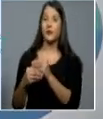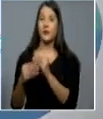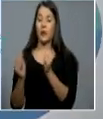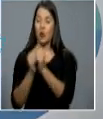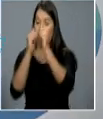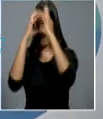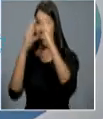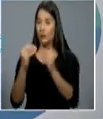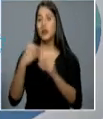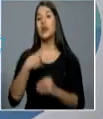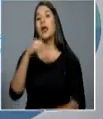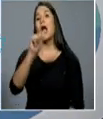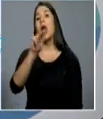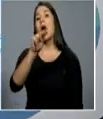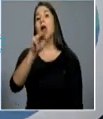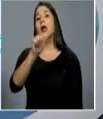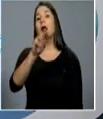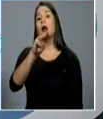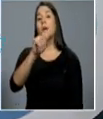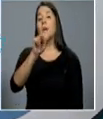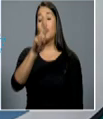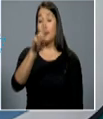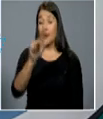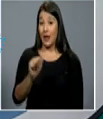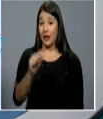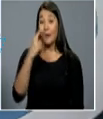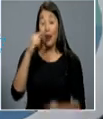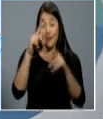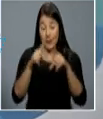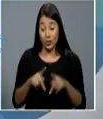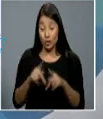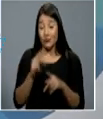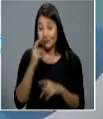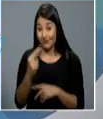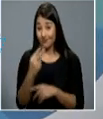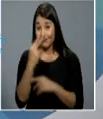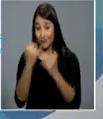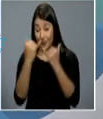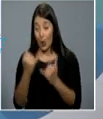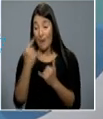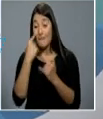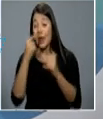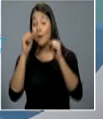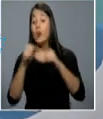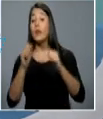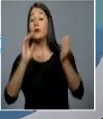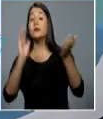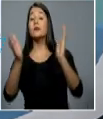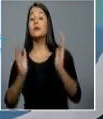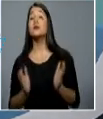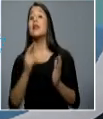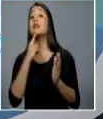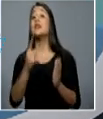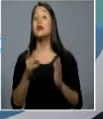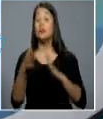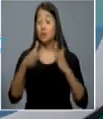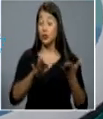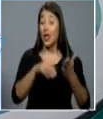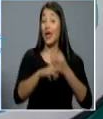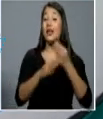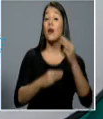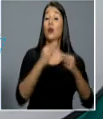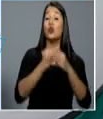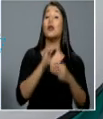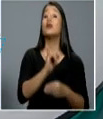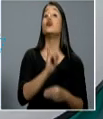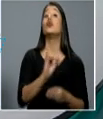que tiene Ana Marta para que las personas que nos ven vean un poco la diferencia según las tasas de mortalidad de recién nacidos en el mundo. Japón, que es